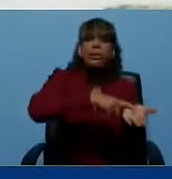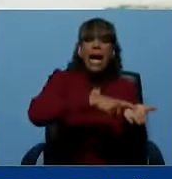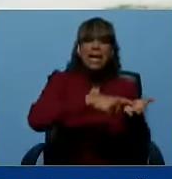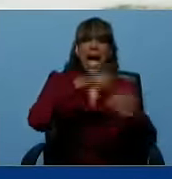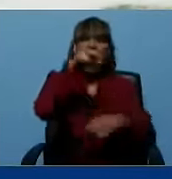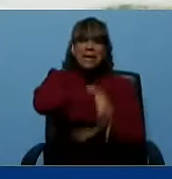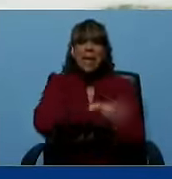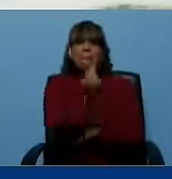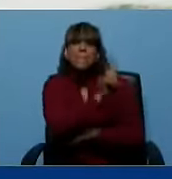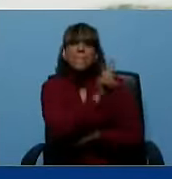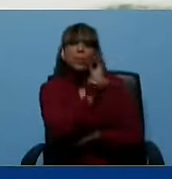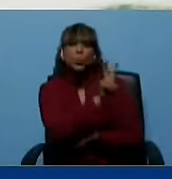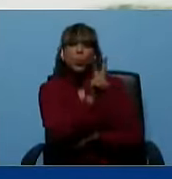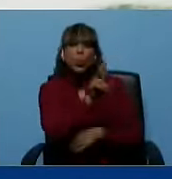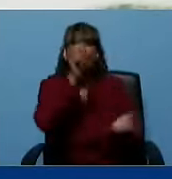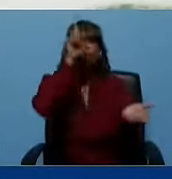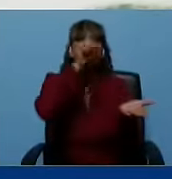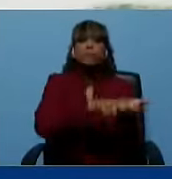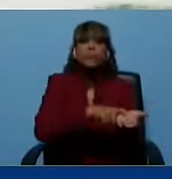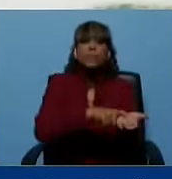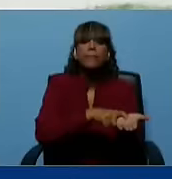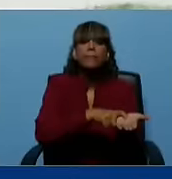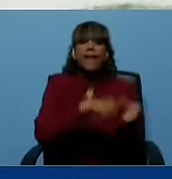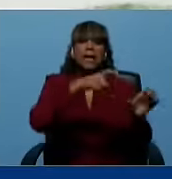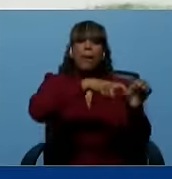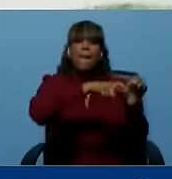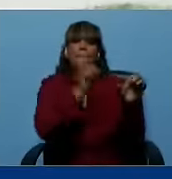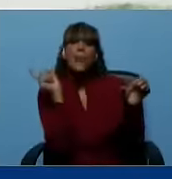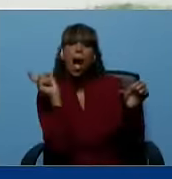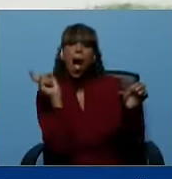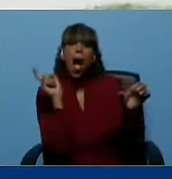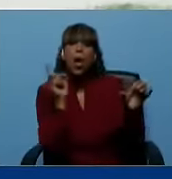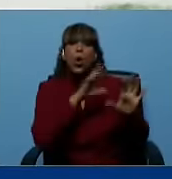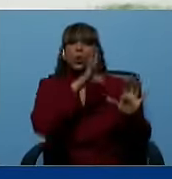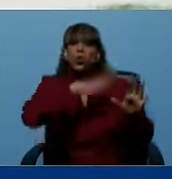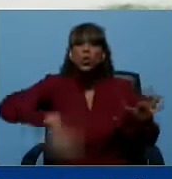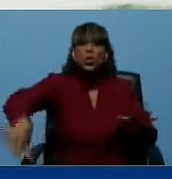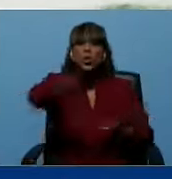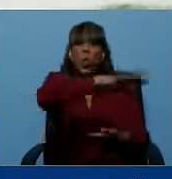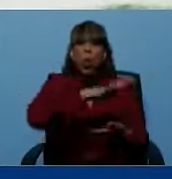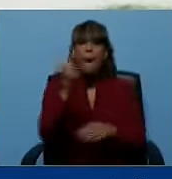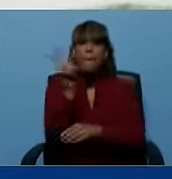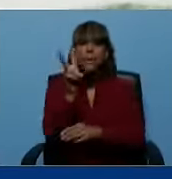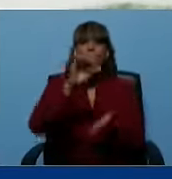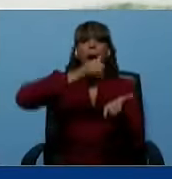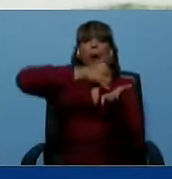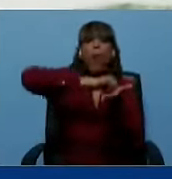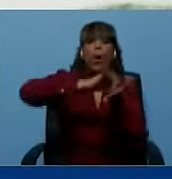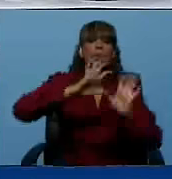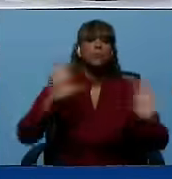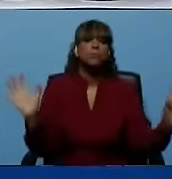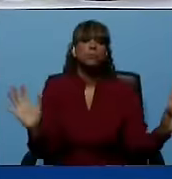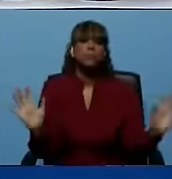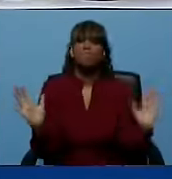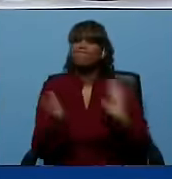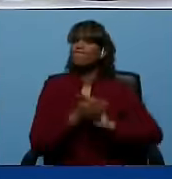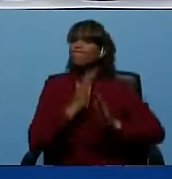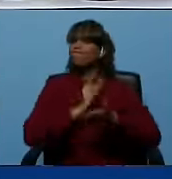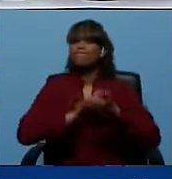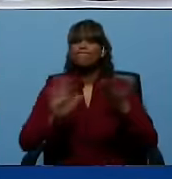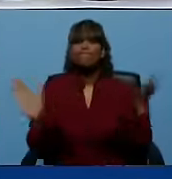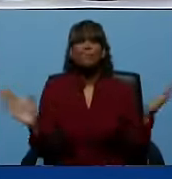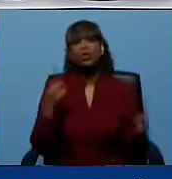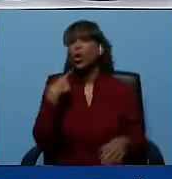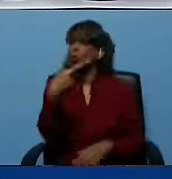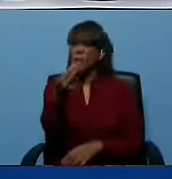país, ¡pum!, y desinstalara para todo el país WhatsApp, como han hecho otros países del mundo. Yo dije,